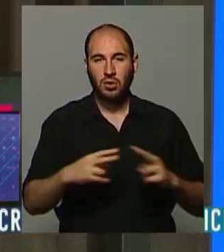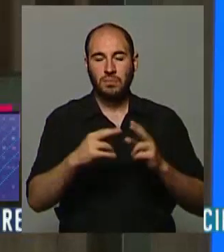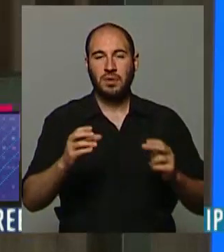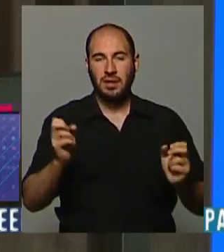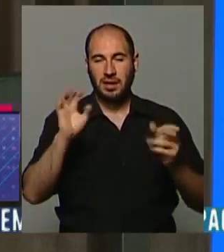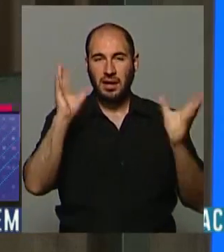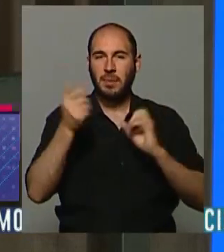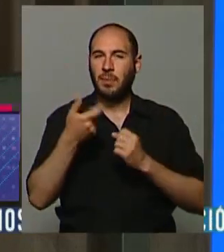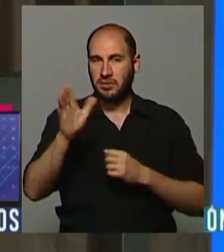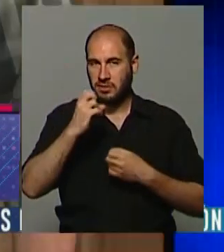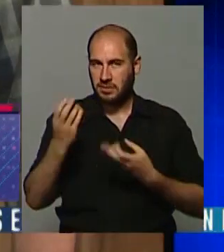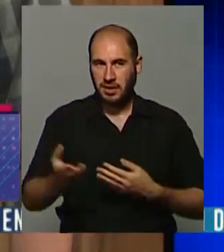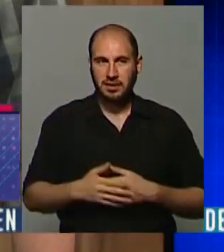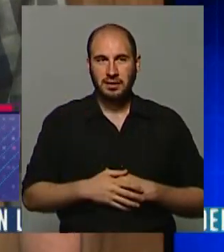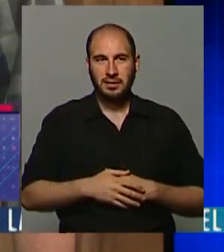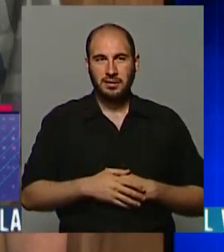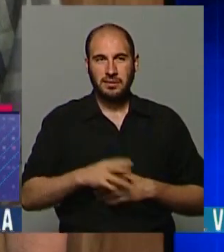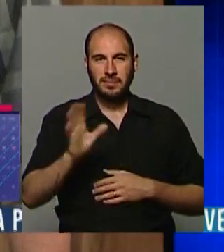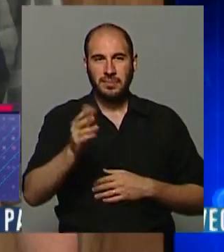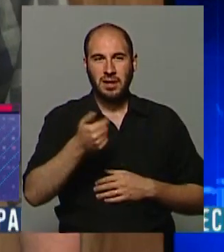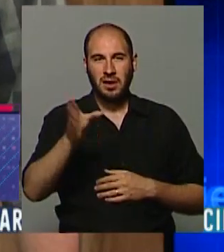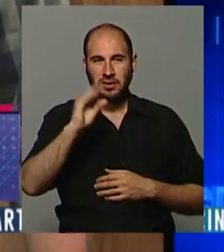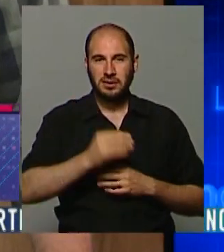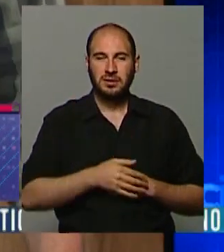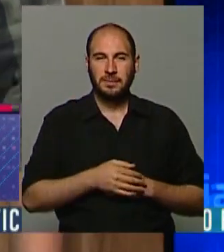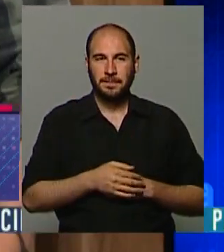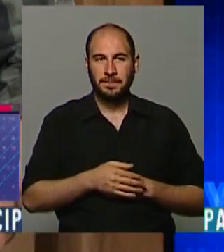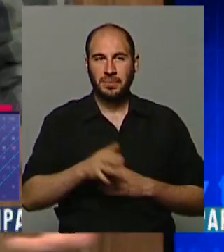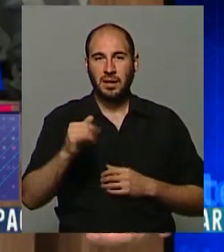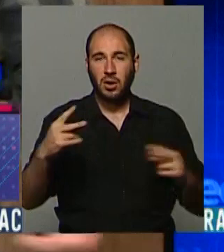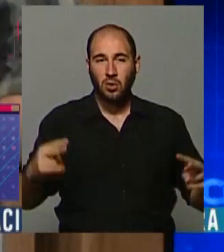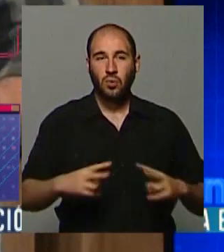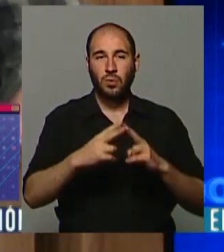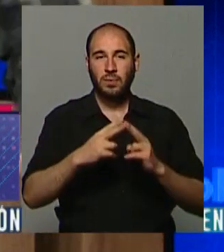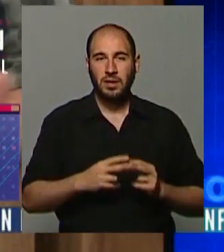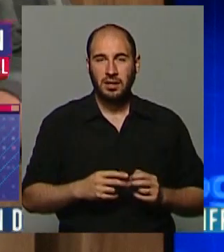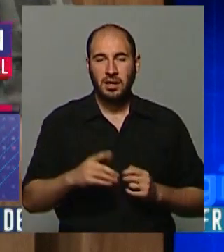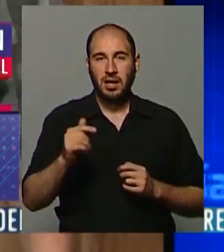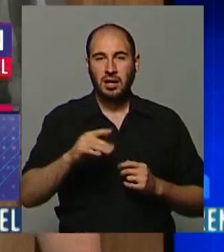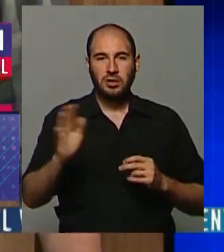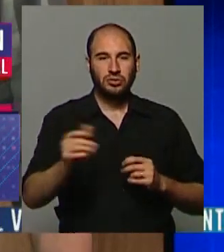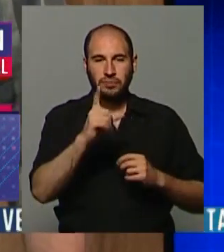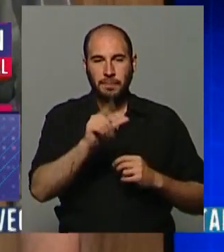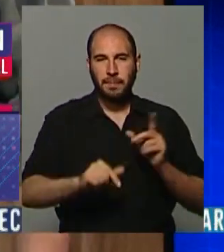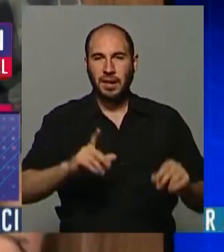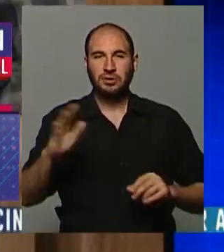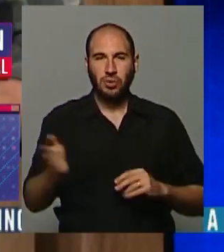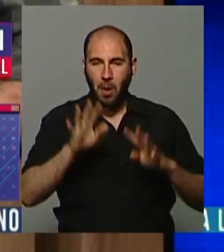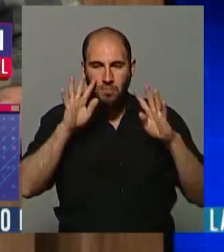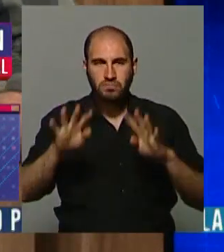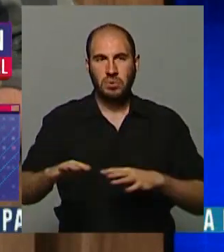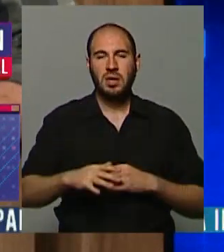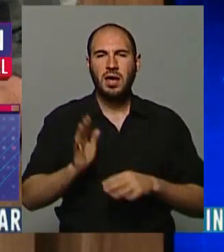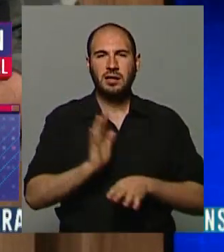¿Qué tal? Buenas noches, Santiago. ¿Cómo estás? Hola, buenas noches. Sí, la cumbre que se ha llevado a la mirada internacional, ¿no es cierto?, por lo